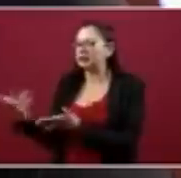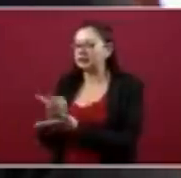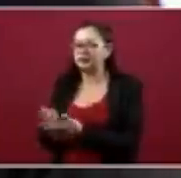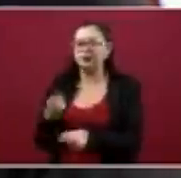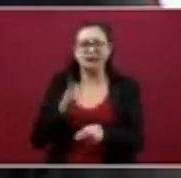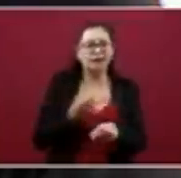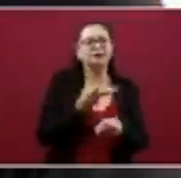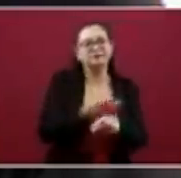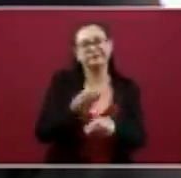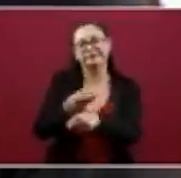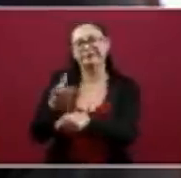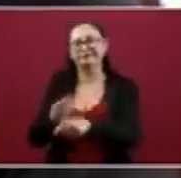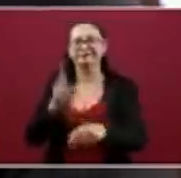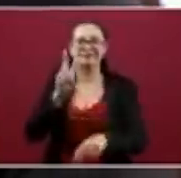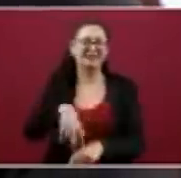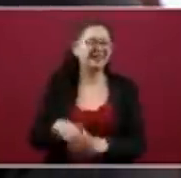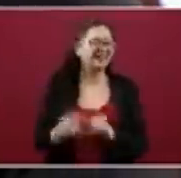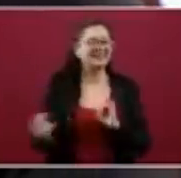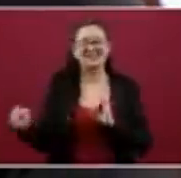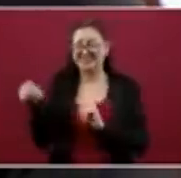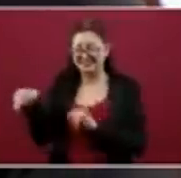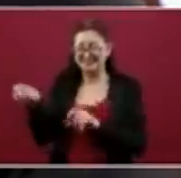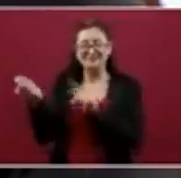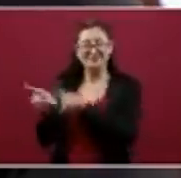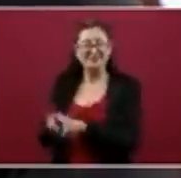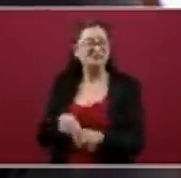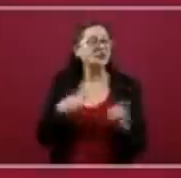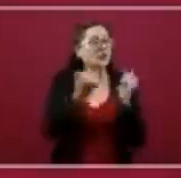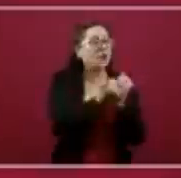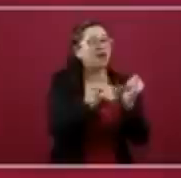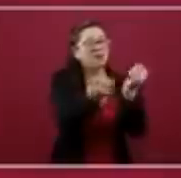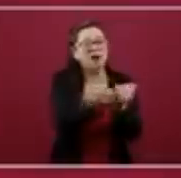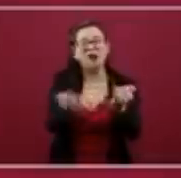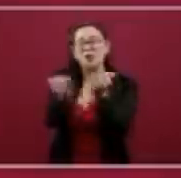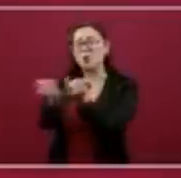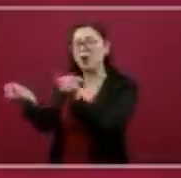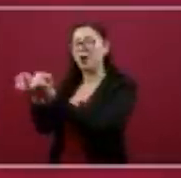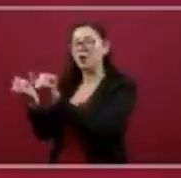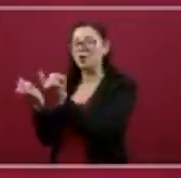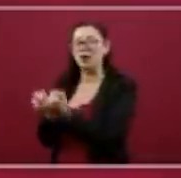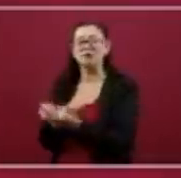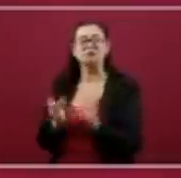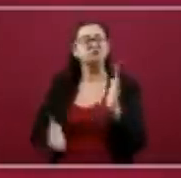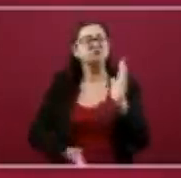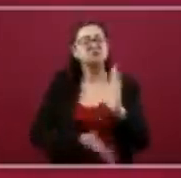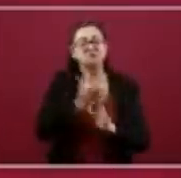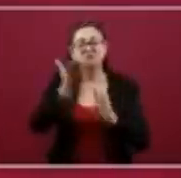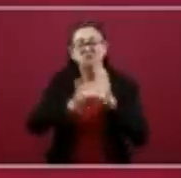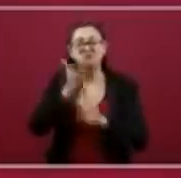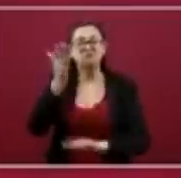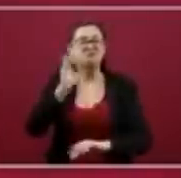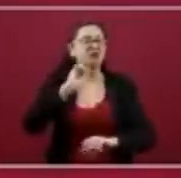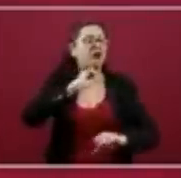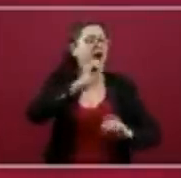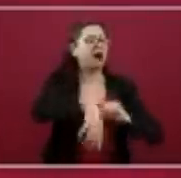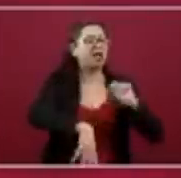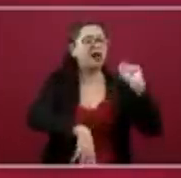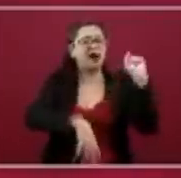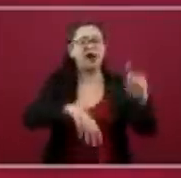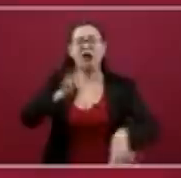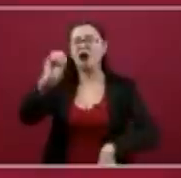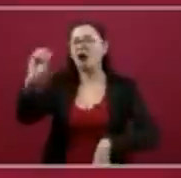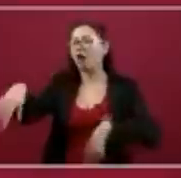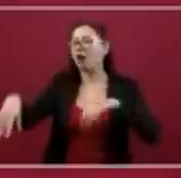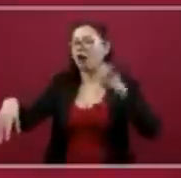Y así muchas otras operaciones, obras tiradas por todos lados,